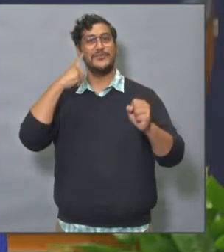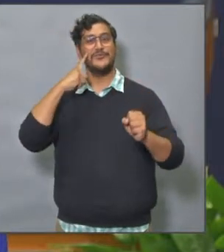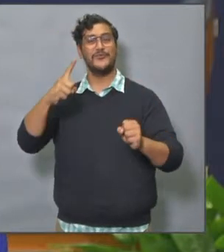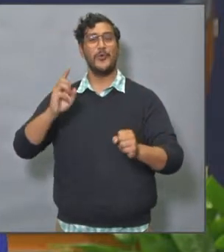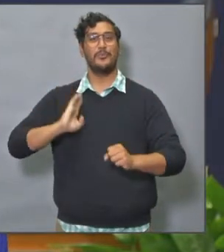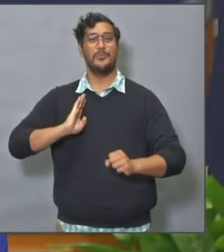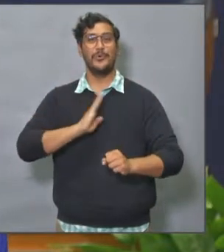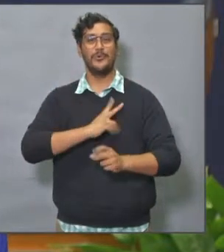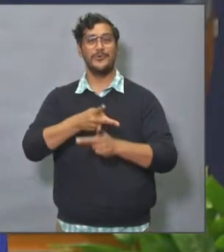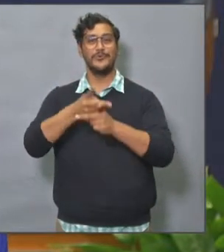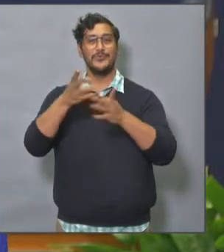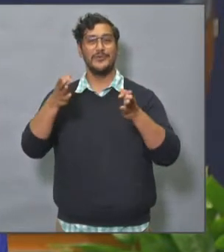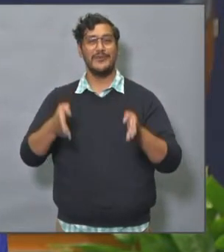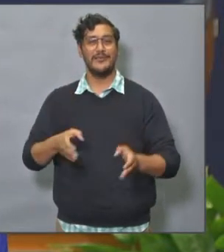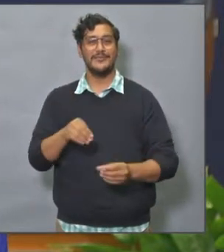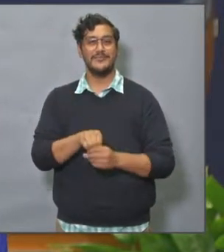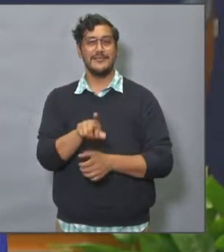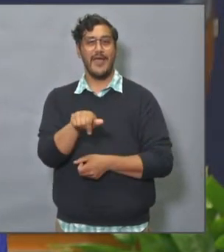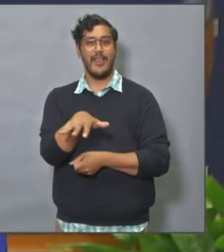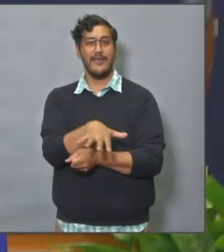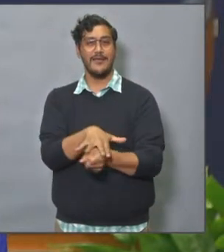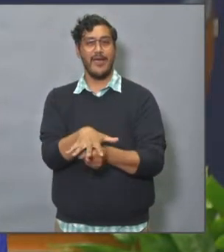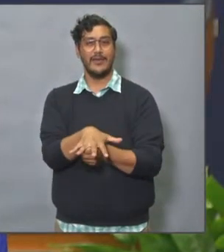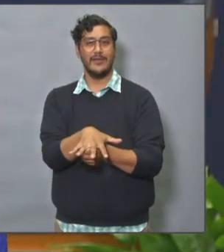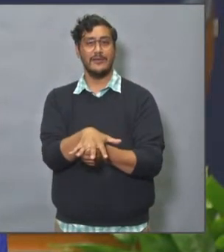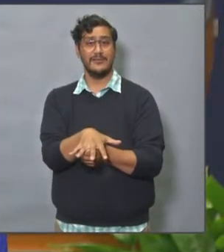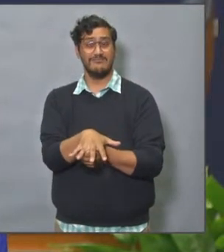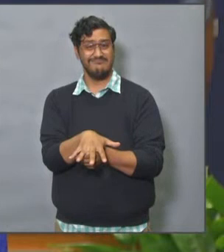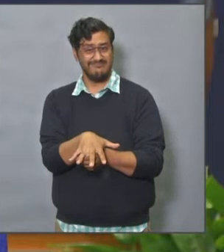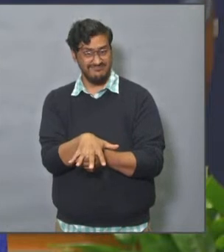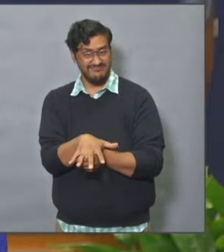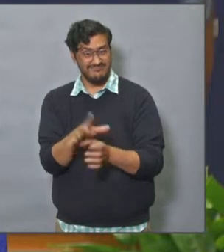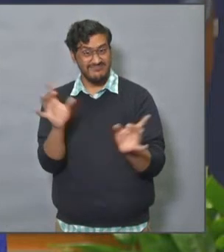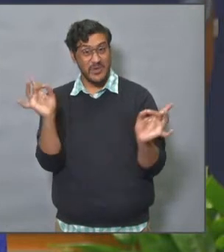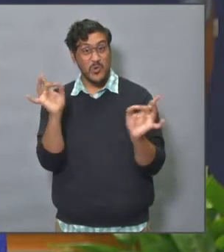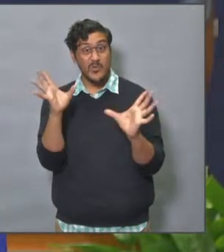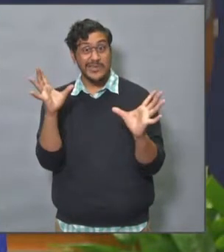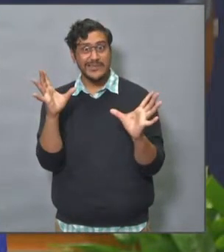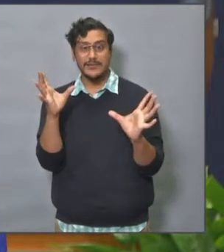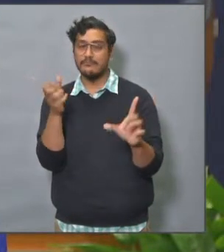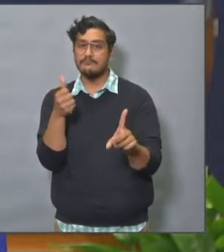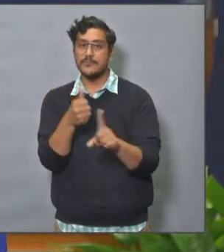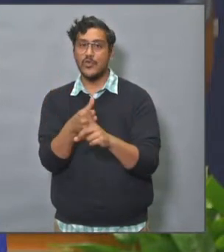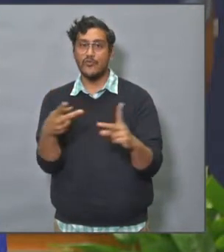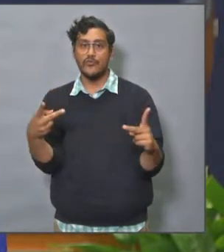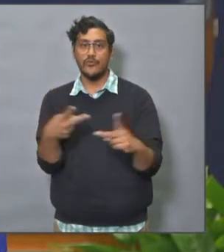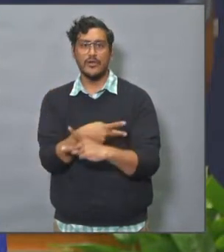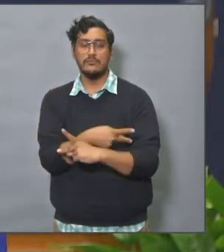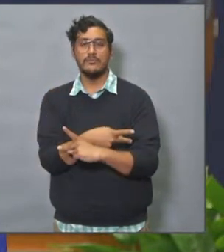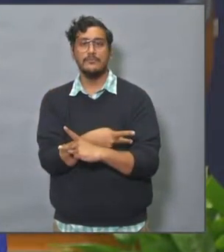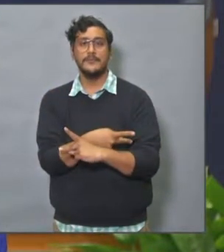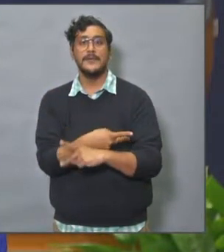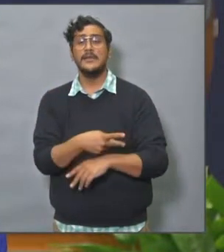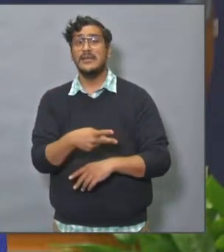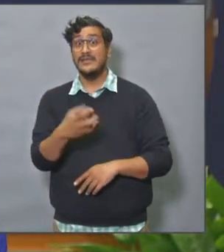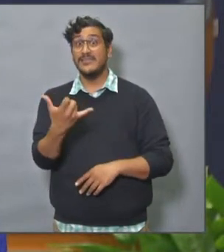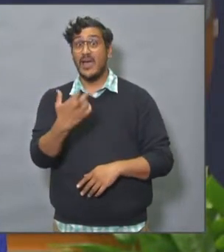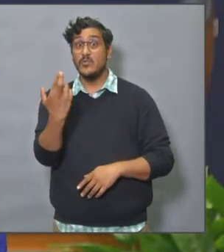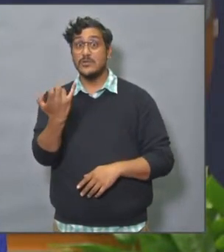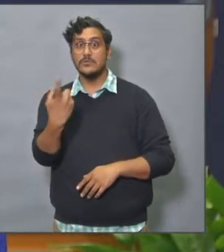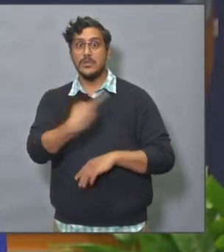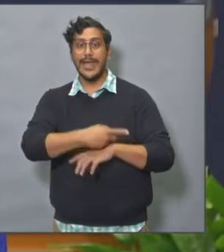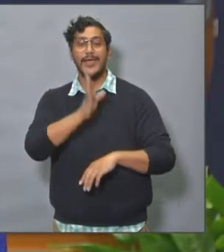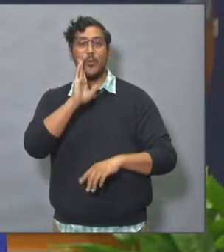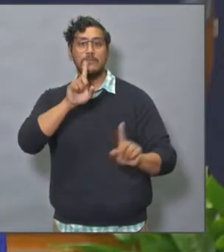Supervisores en el Condado de Los Ángeles. El crisis se está intensificando. Por eso hoy vamos a anunciar que vamos